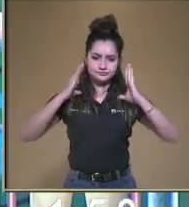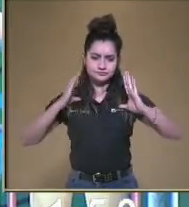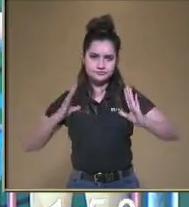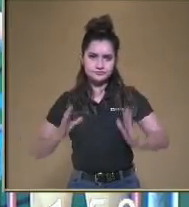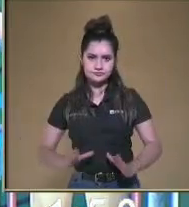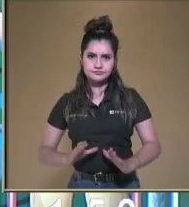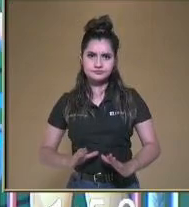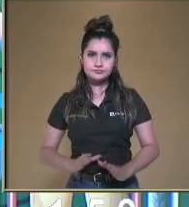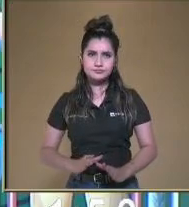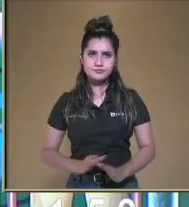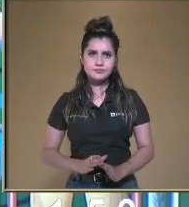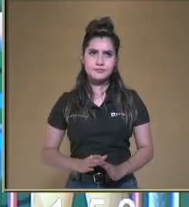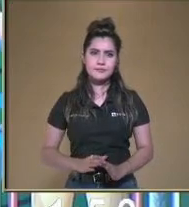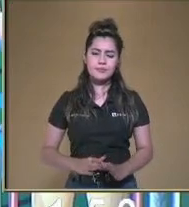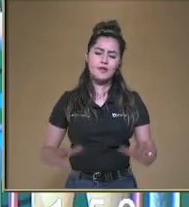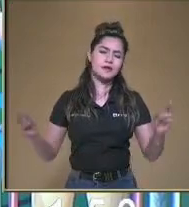por